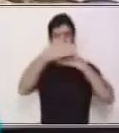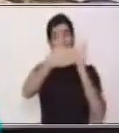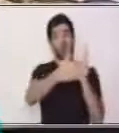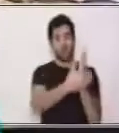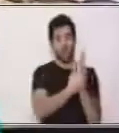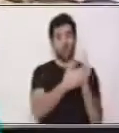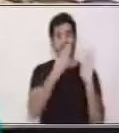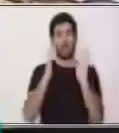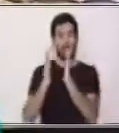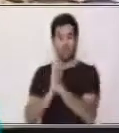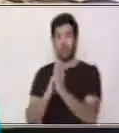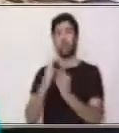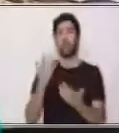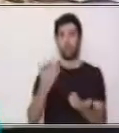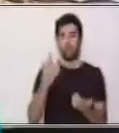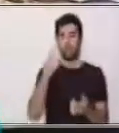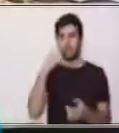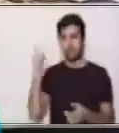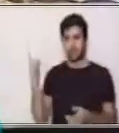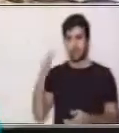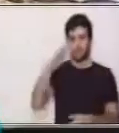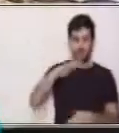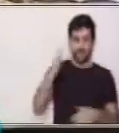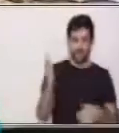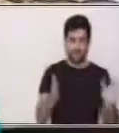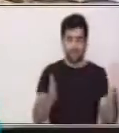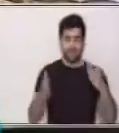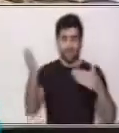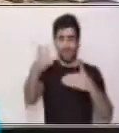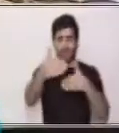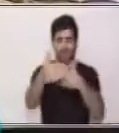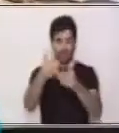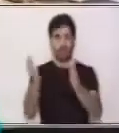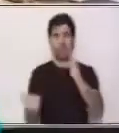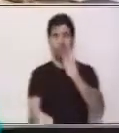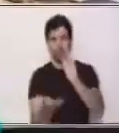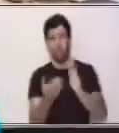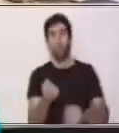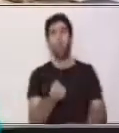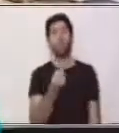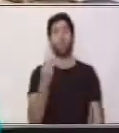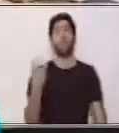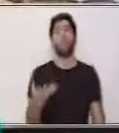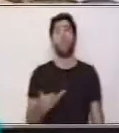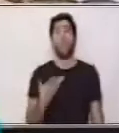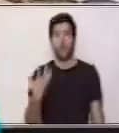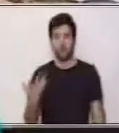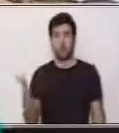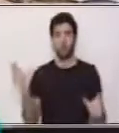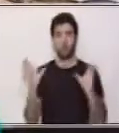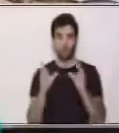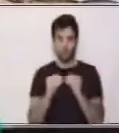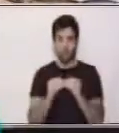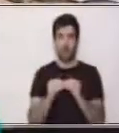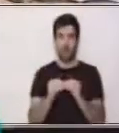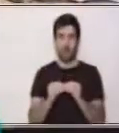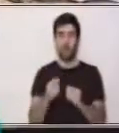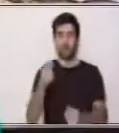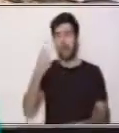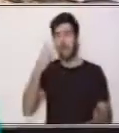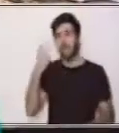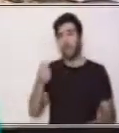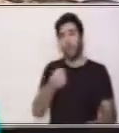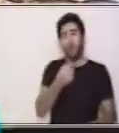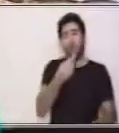caso las caras son los lados que tiene, en este caso, el cubo. Así que vamos a tratar de